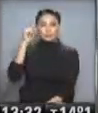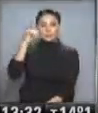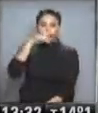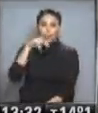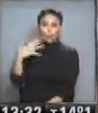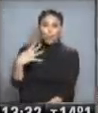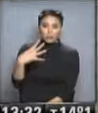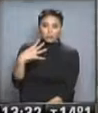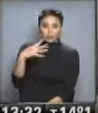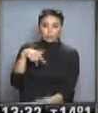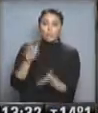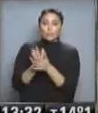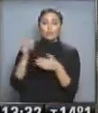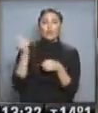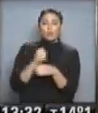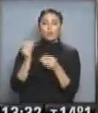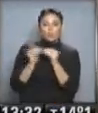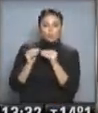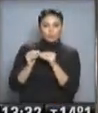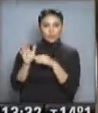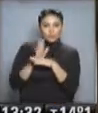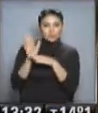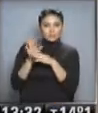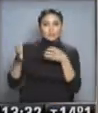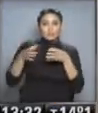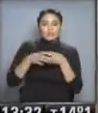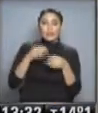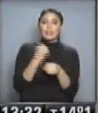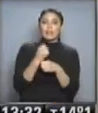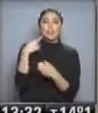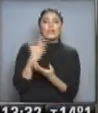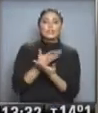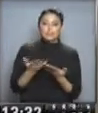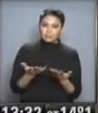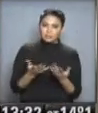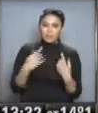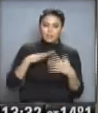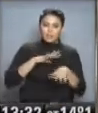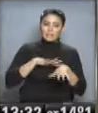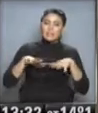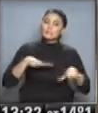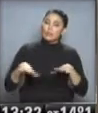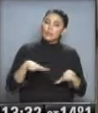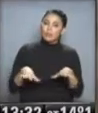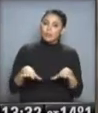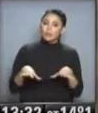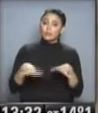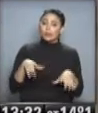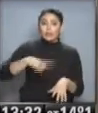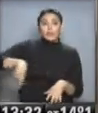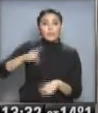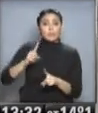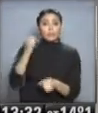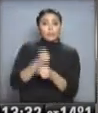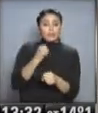Base, con sus compañeros, Raimundo Gleiser. Un trabajo que retrataba las condiciones en las que